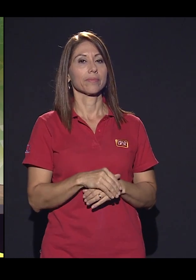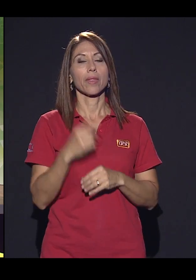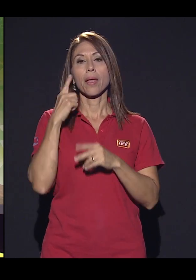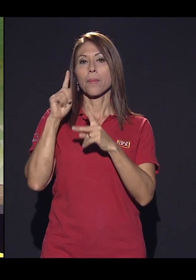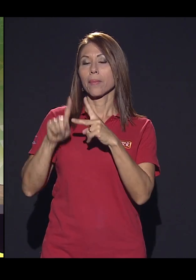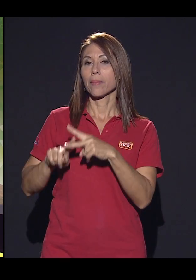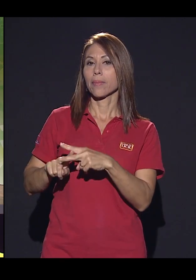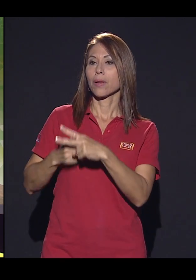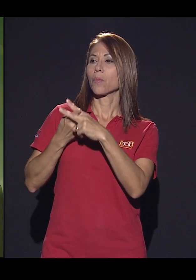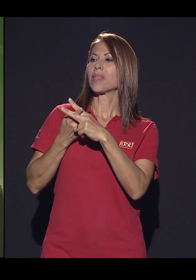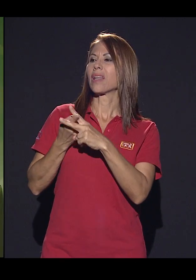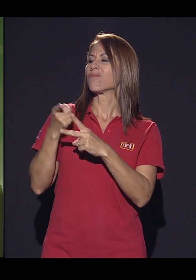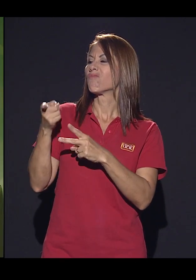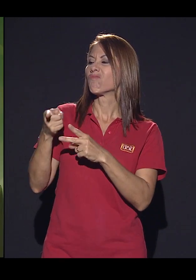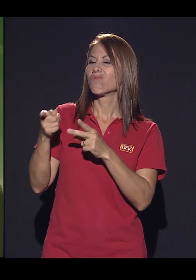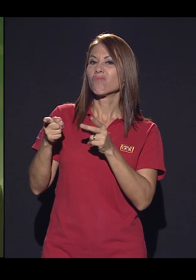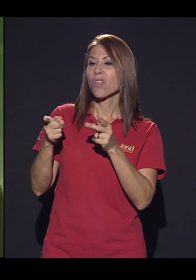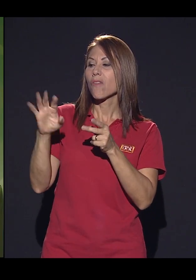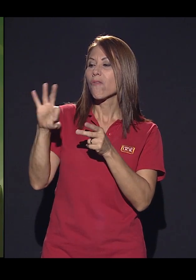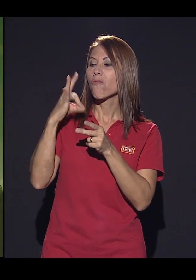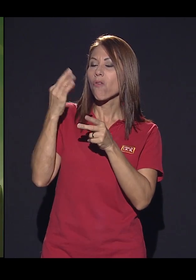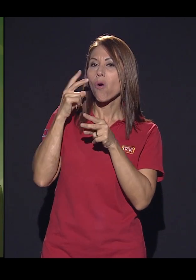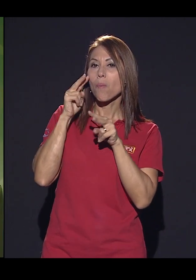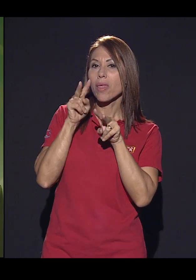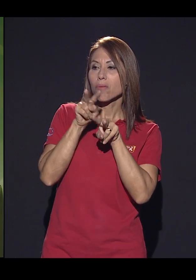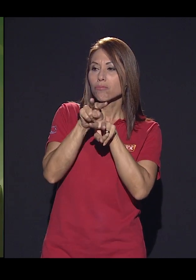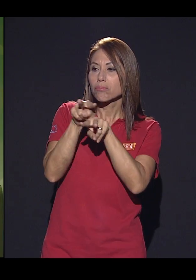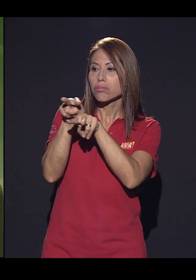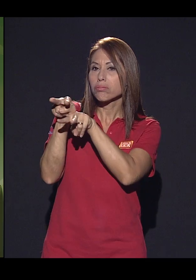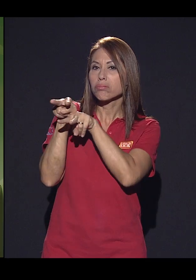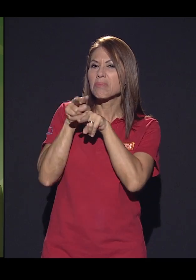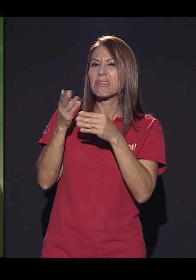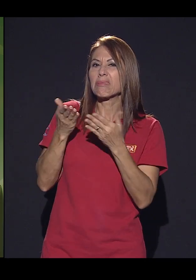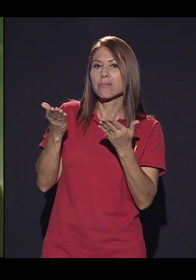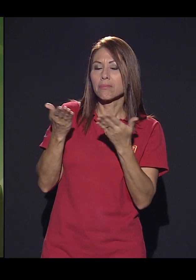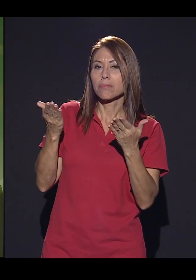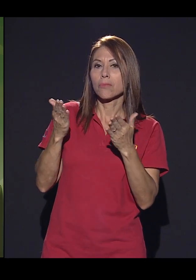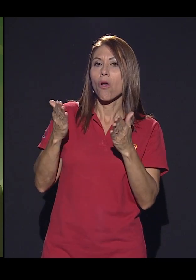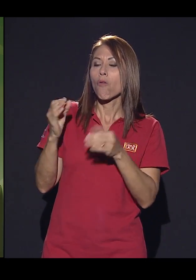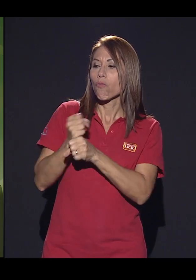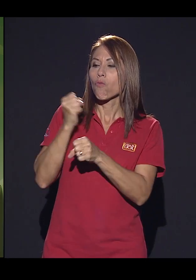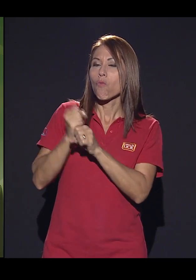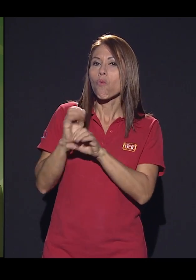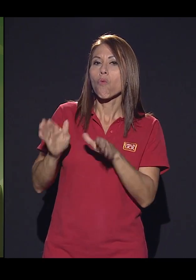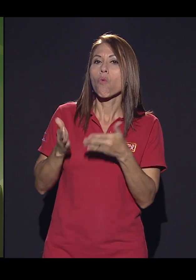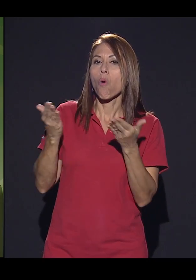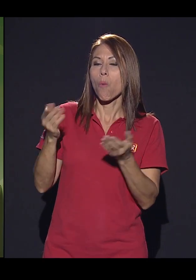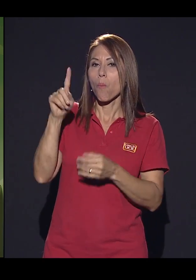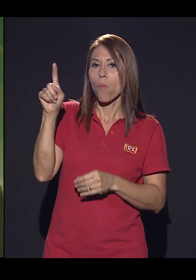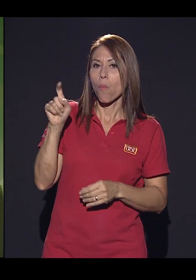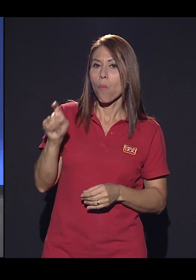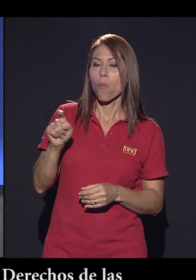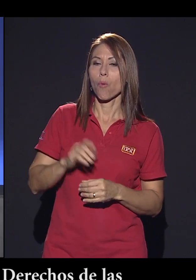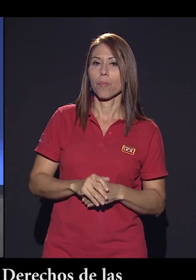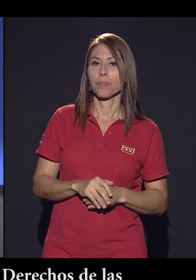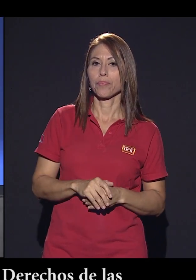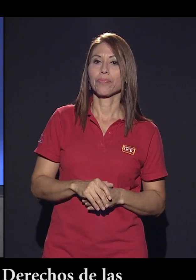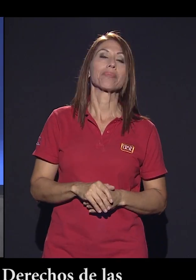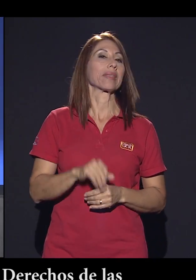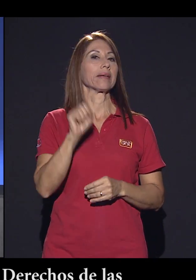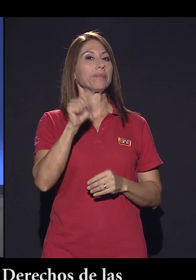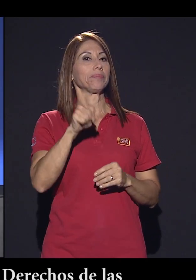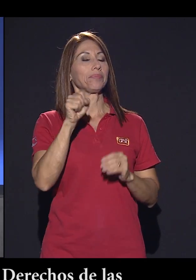Para comenzar, don Otto, ¿qué es este mecanismo de supervisión, verdad? ¿Cómo funciona este mecanismo?